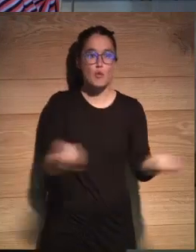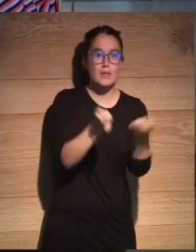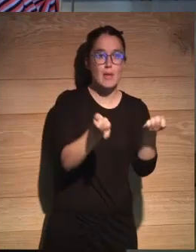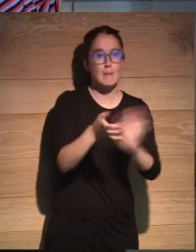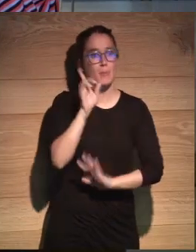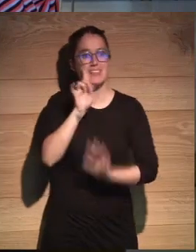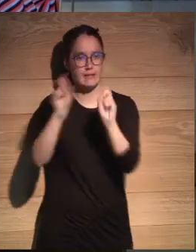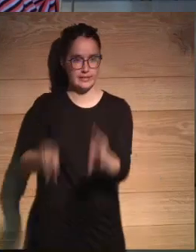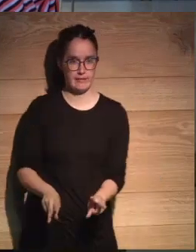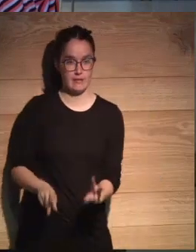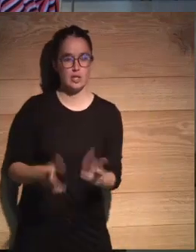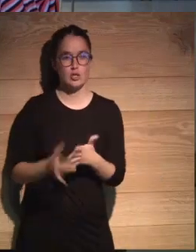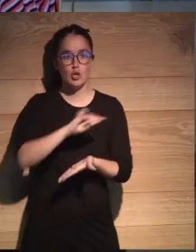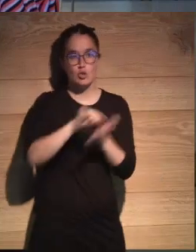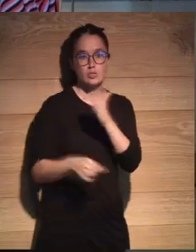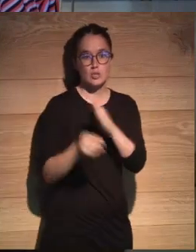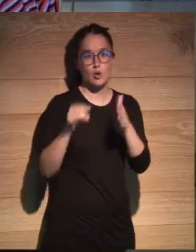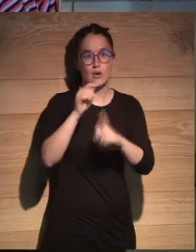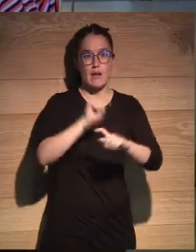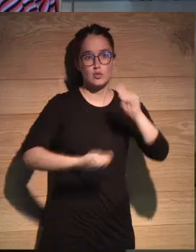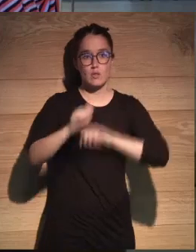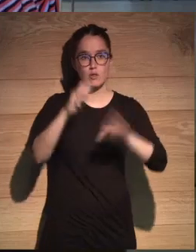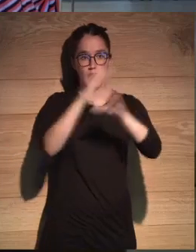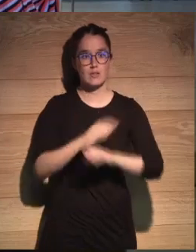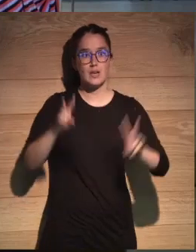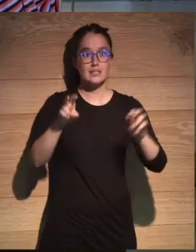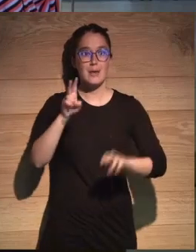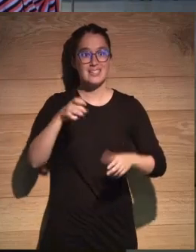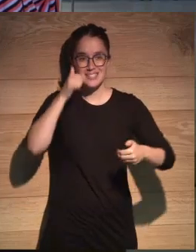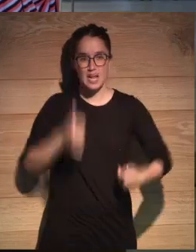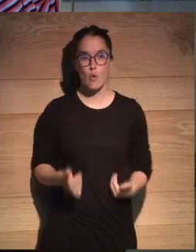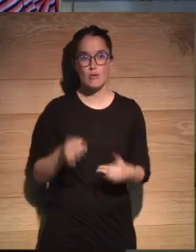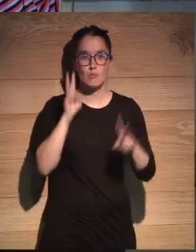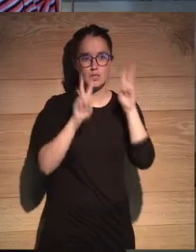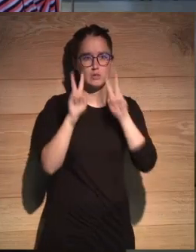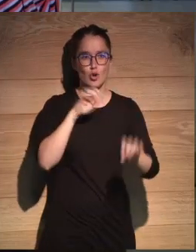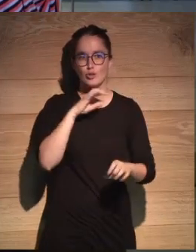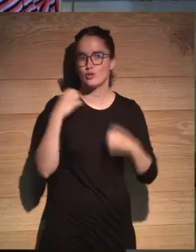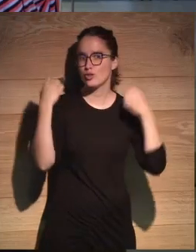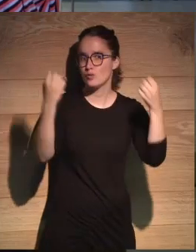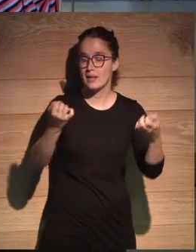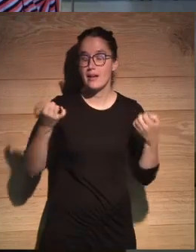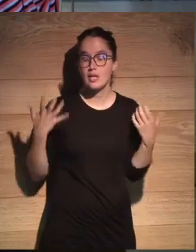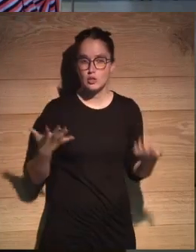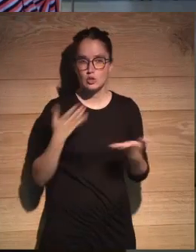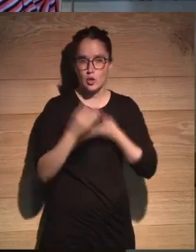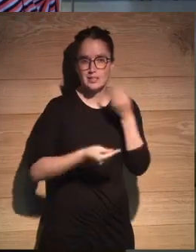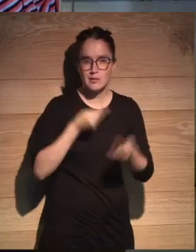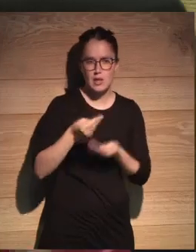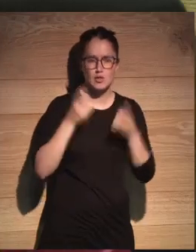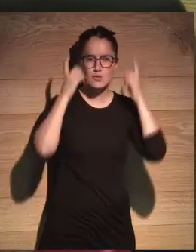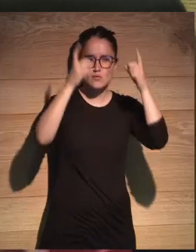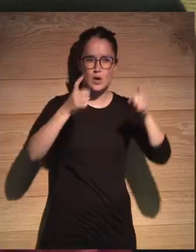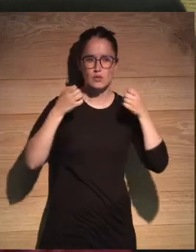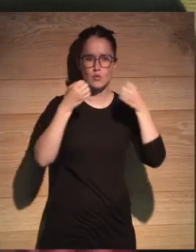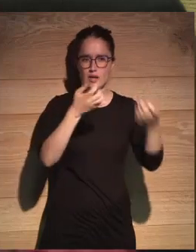miente, digamos, ¿no? Entonces nos contrató una asociación científica dedicada a la salud visual, que estaban muy contentos. Entonces, con lo que estaban haciendo, hacían un gran